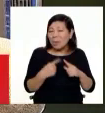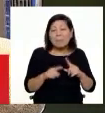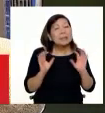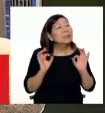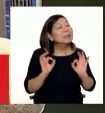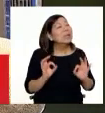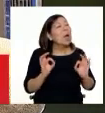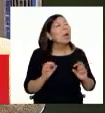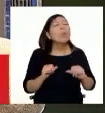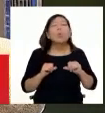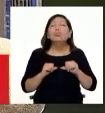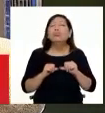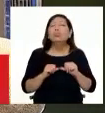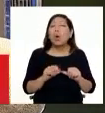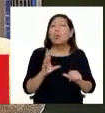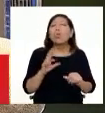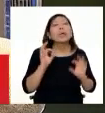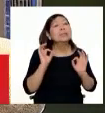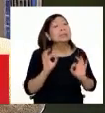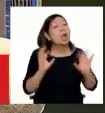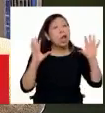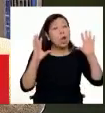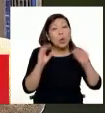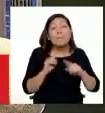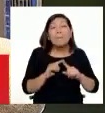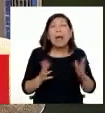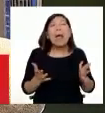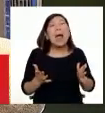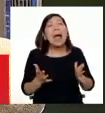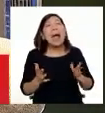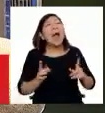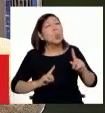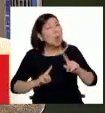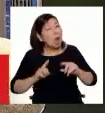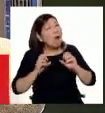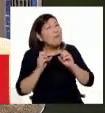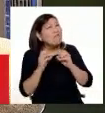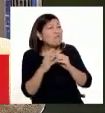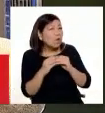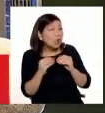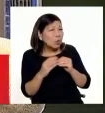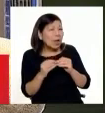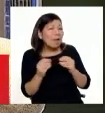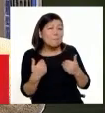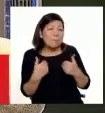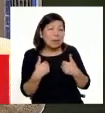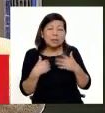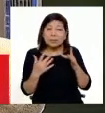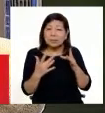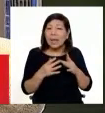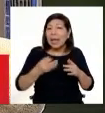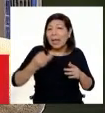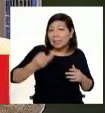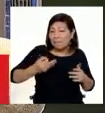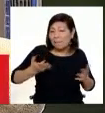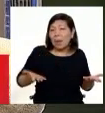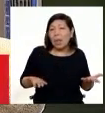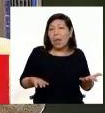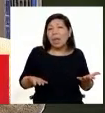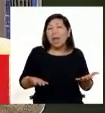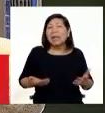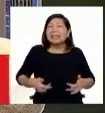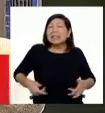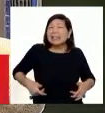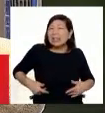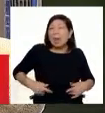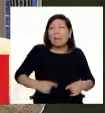porque esa también es una creencia que se tiene, ¿no? No consumirla de noche. Hay algunas frutas que en algunas personas que tienen condiciones especiales, como